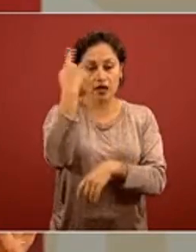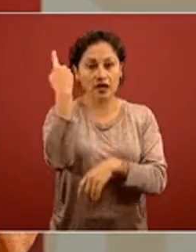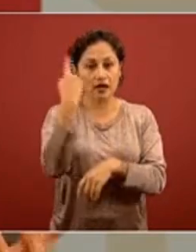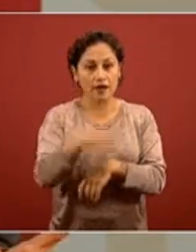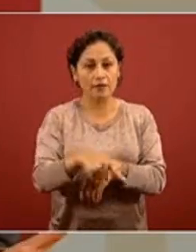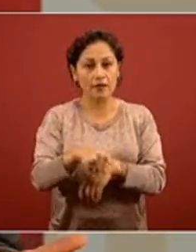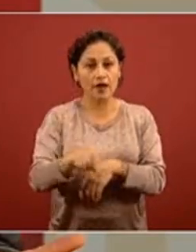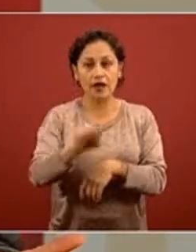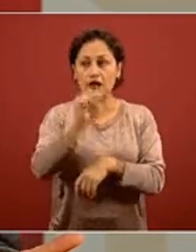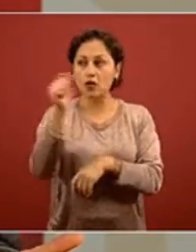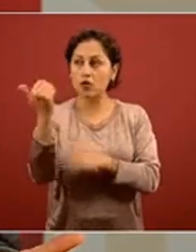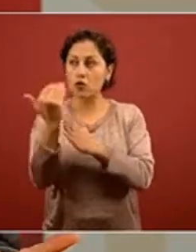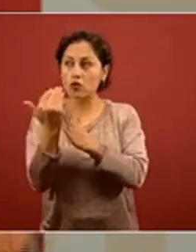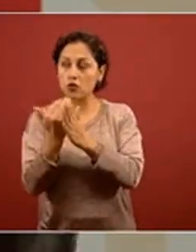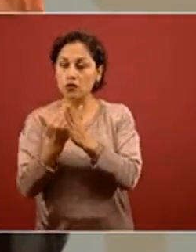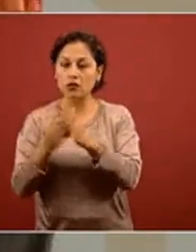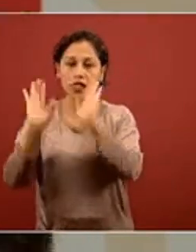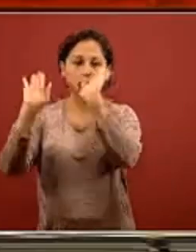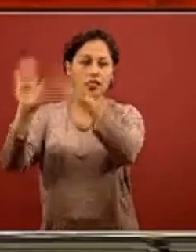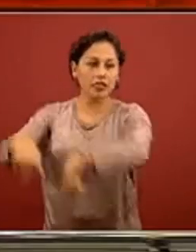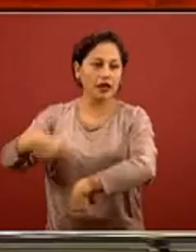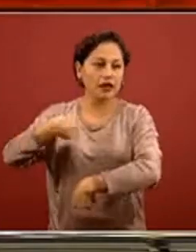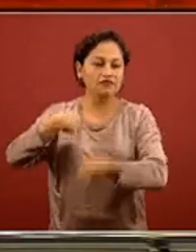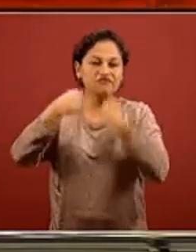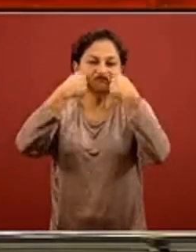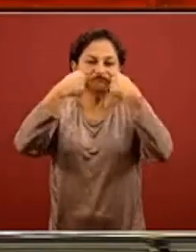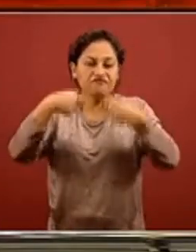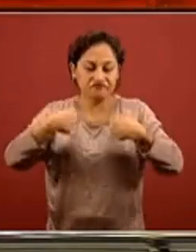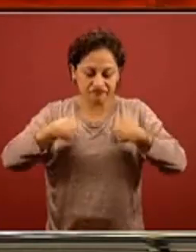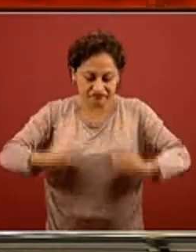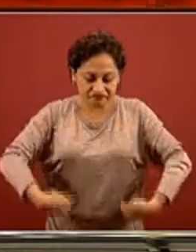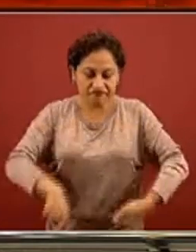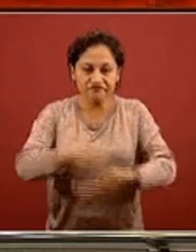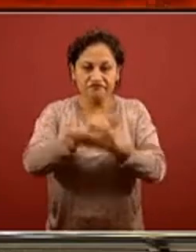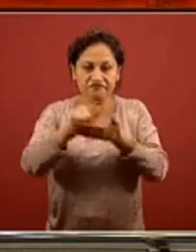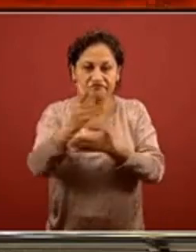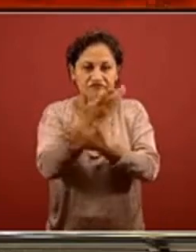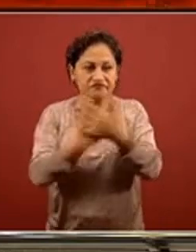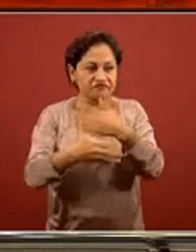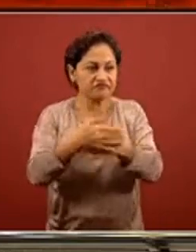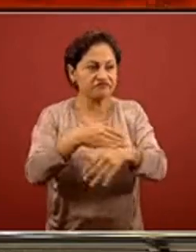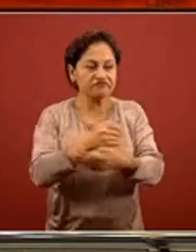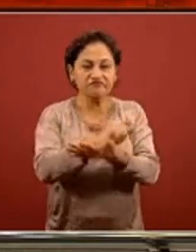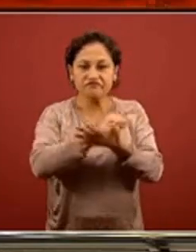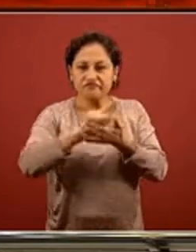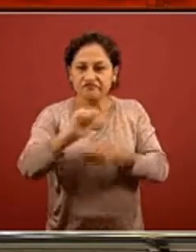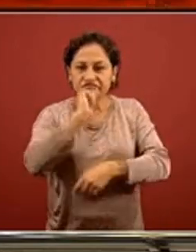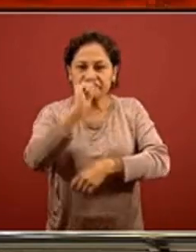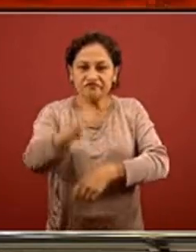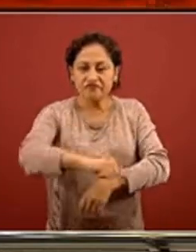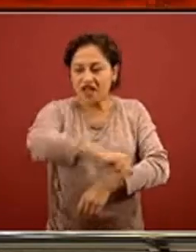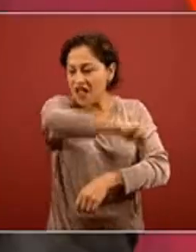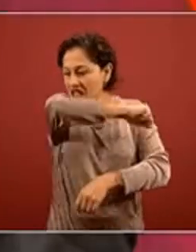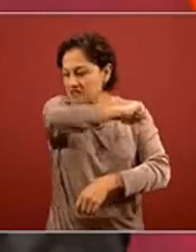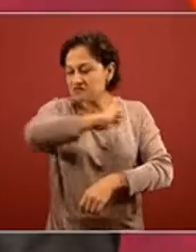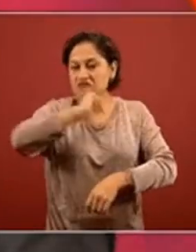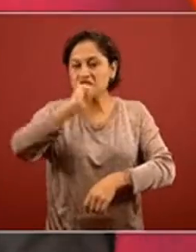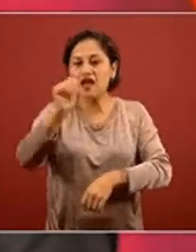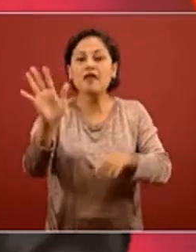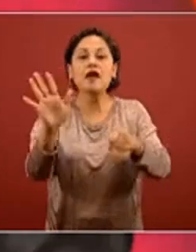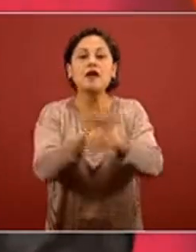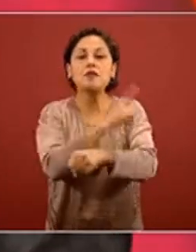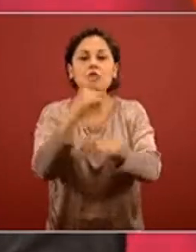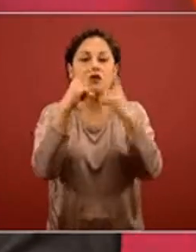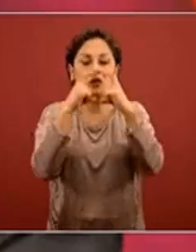medidas de seguridad sanitaria. La higiene básica de las manos, la protección del estornudo, el resguardarse